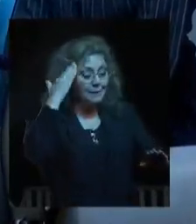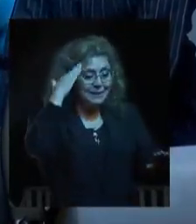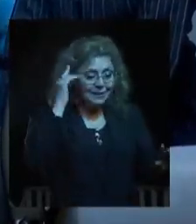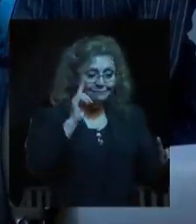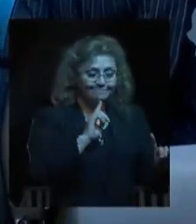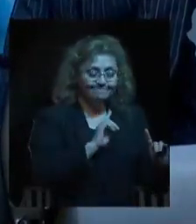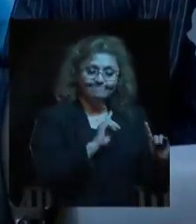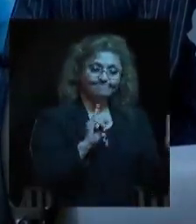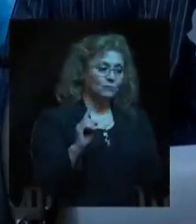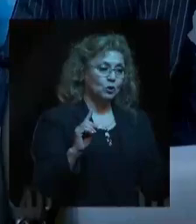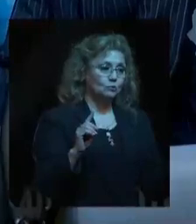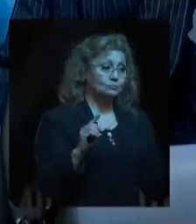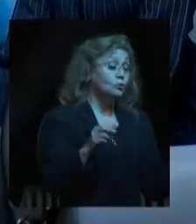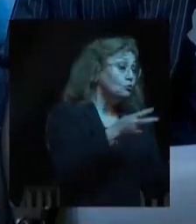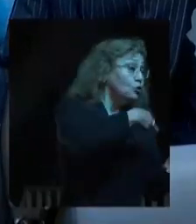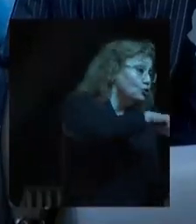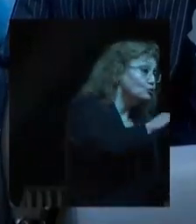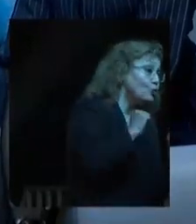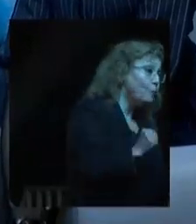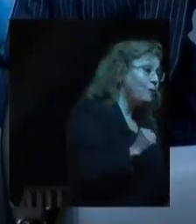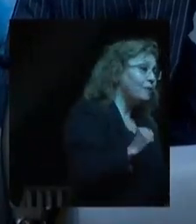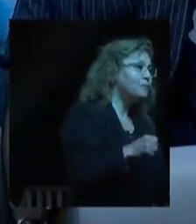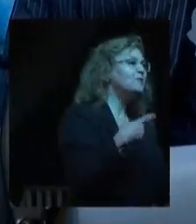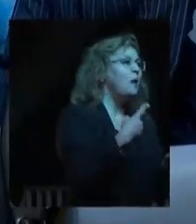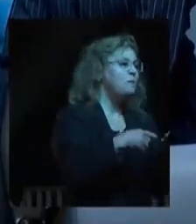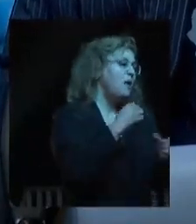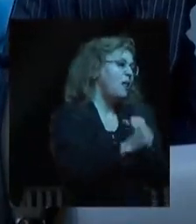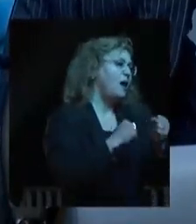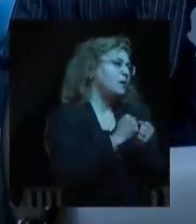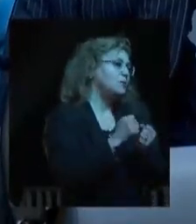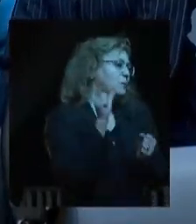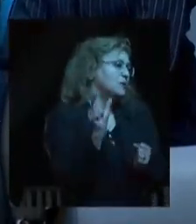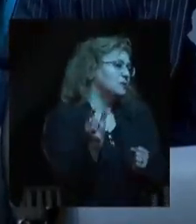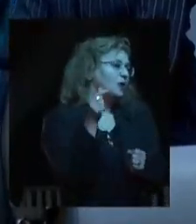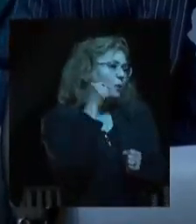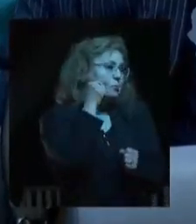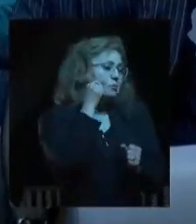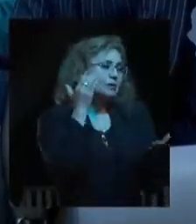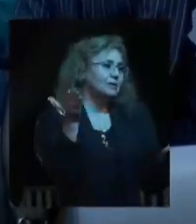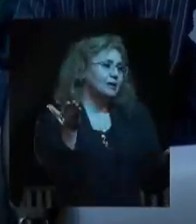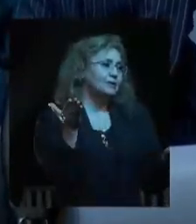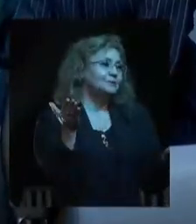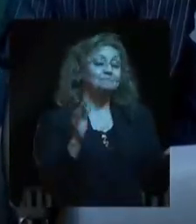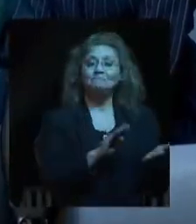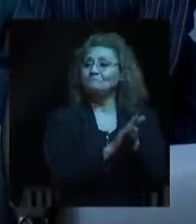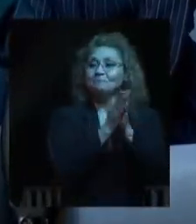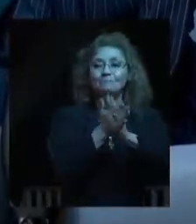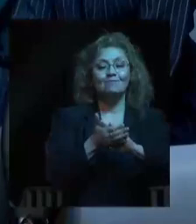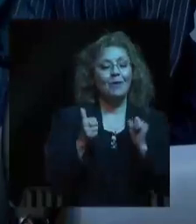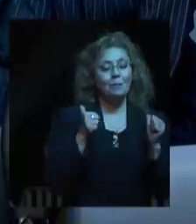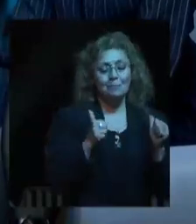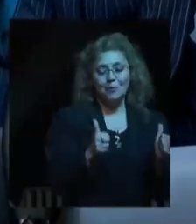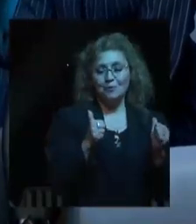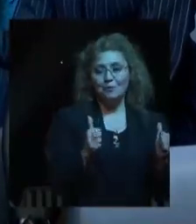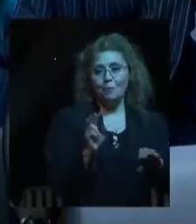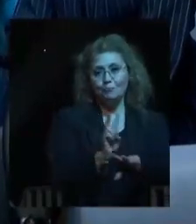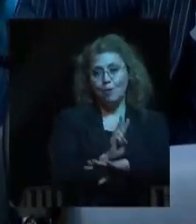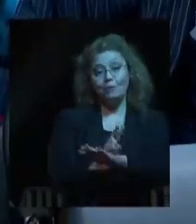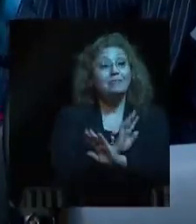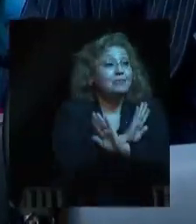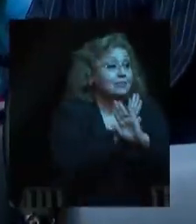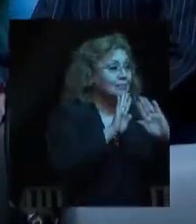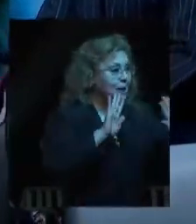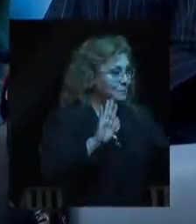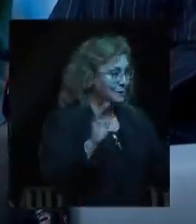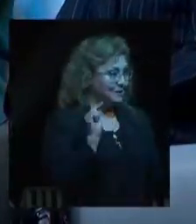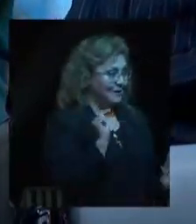decir lo que va a ser el año, en 1.000 años más el ser humano? Bueno, totalmente. Bueno, profe, ya. Para finalizar